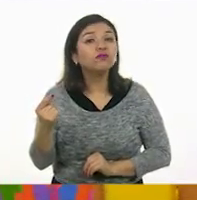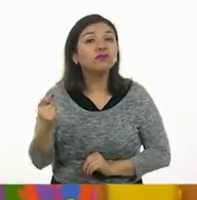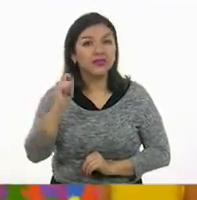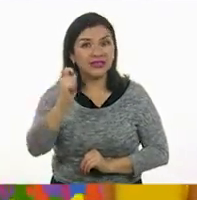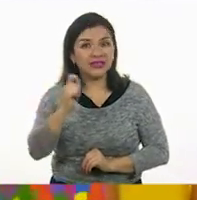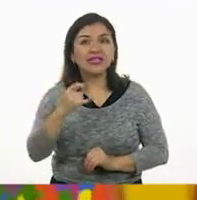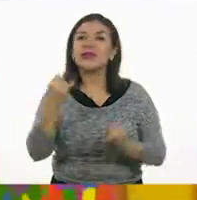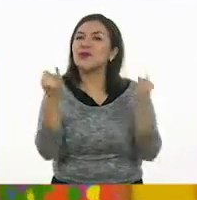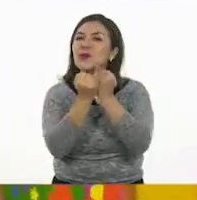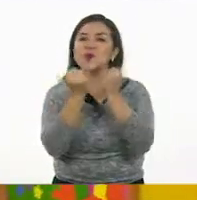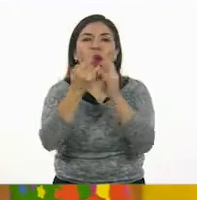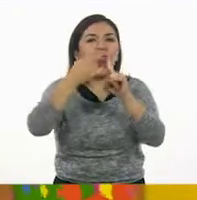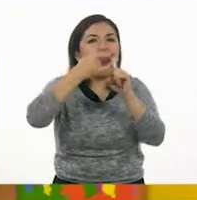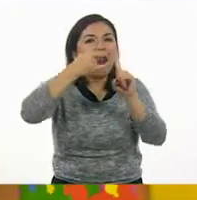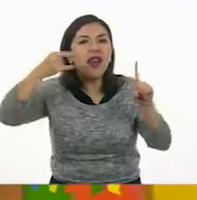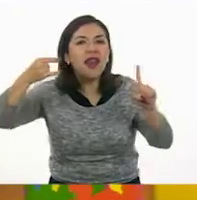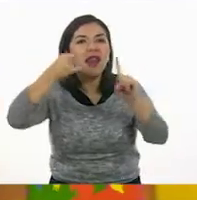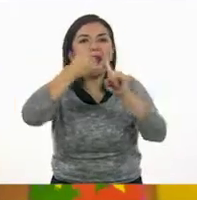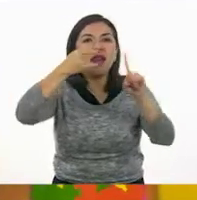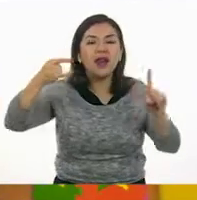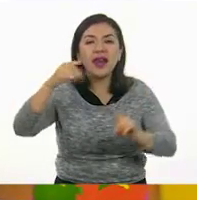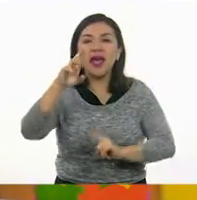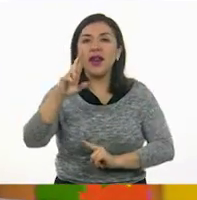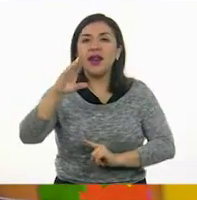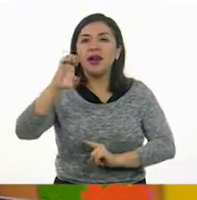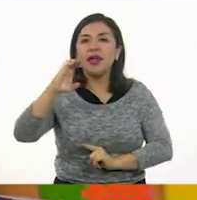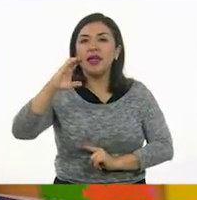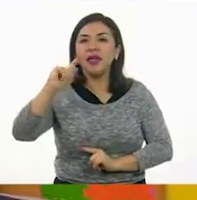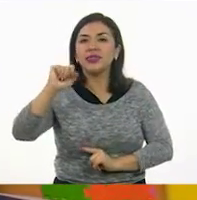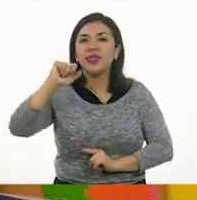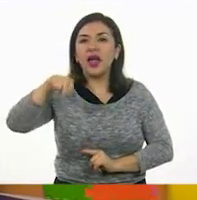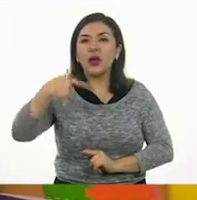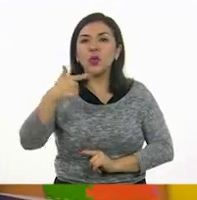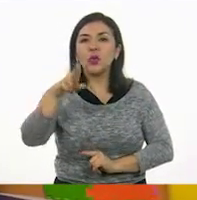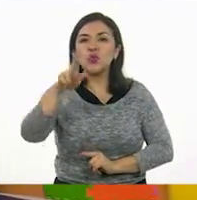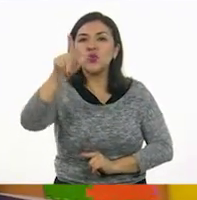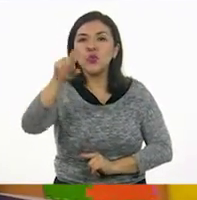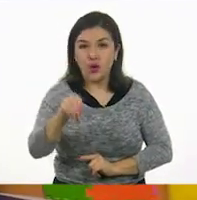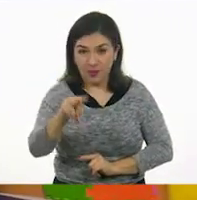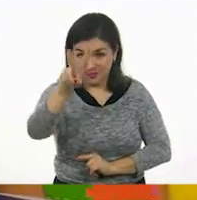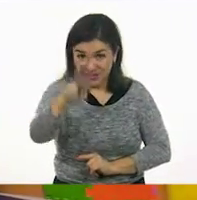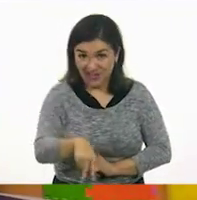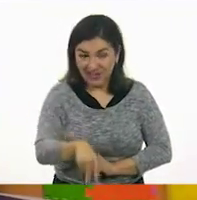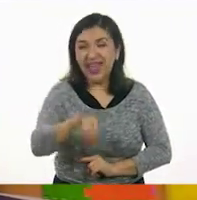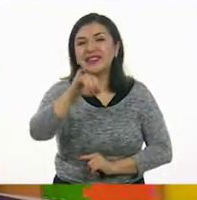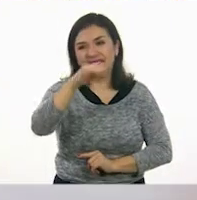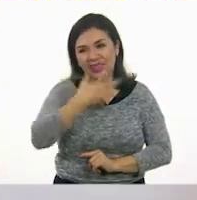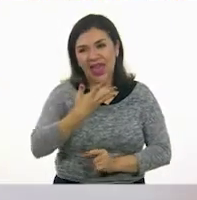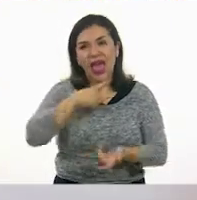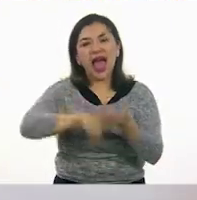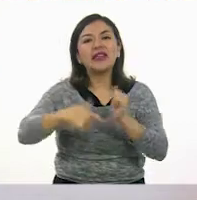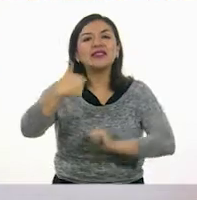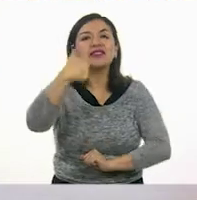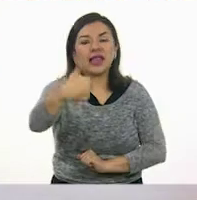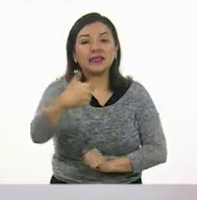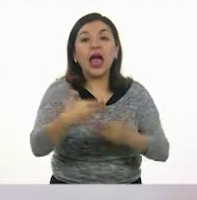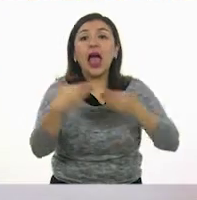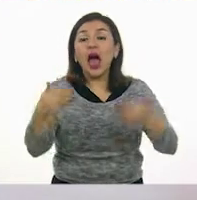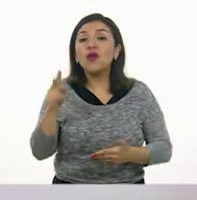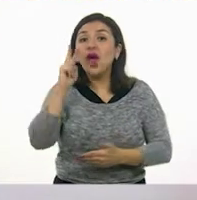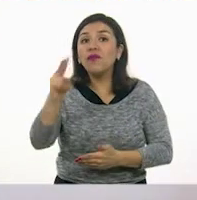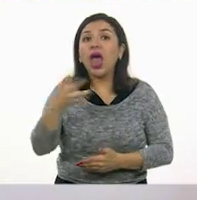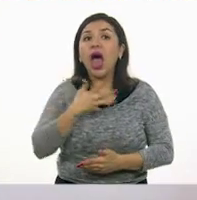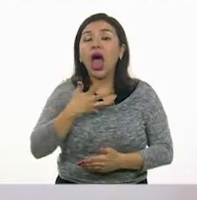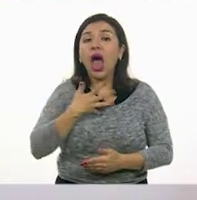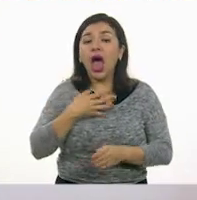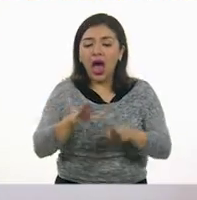Son rectángulos. ¿Sí o no, Oscar? Sí. ¿Verdad? Por supuesto. ¿Verdad que sí, niñas y niños, son seis? Ahora, vamos a ver cuántas aristas